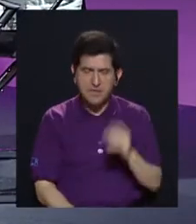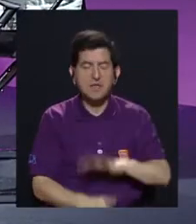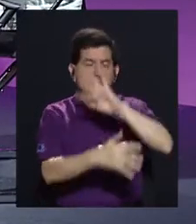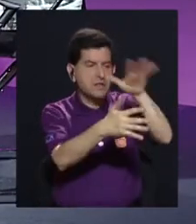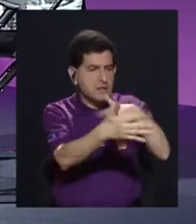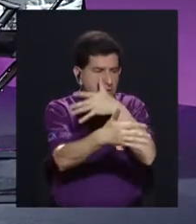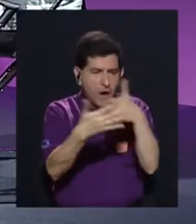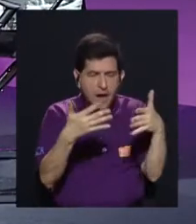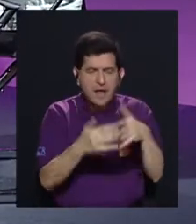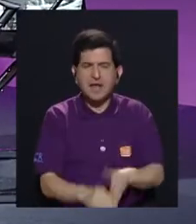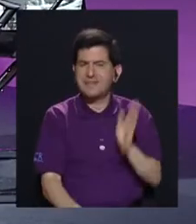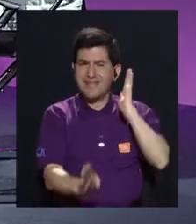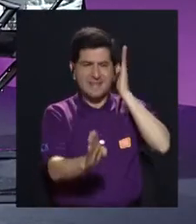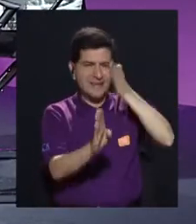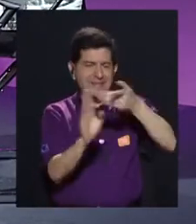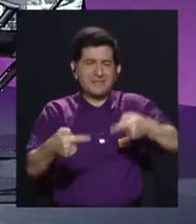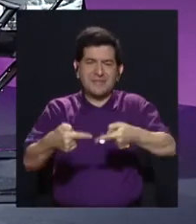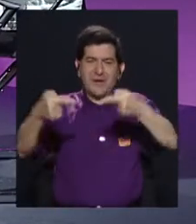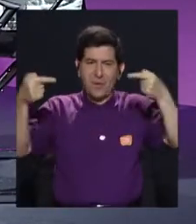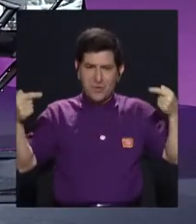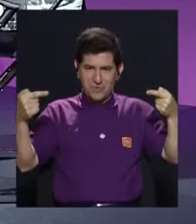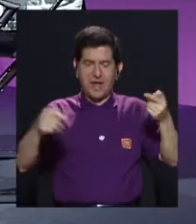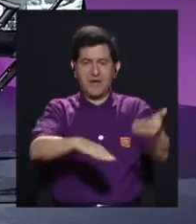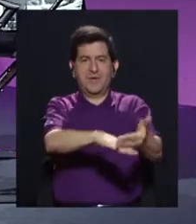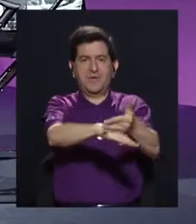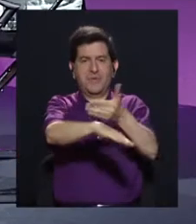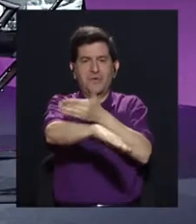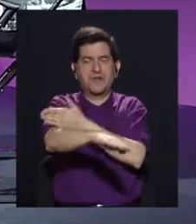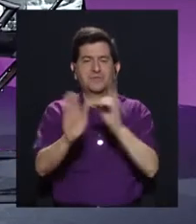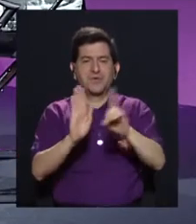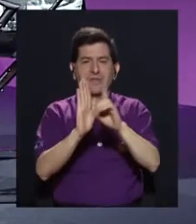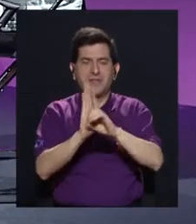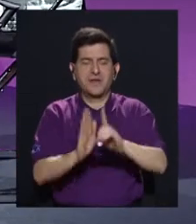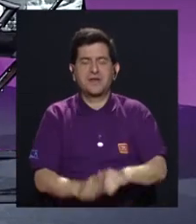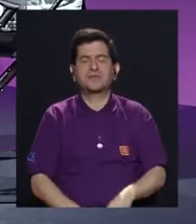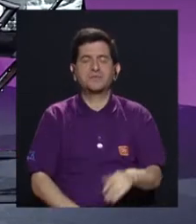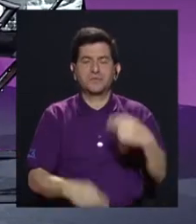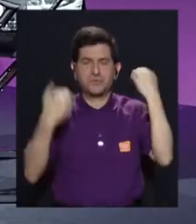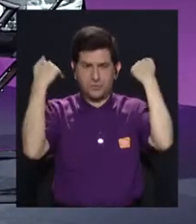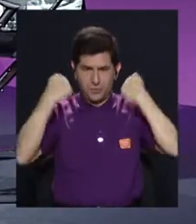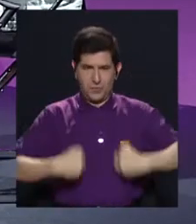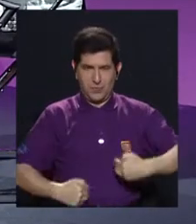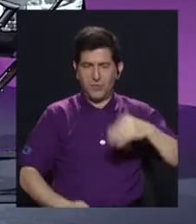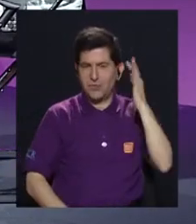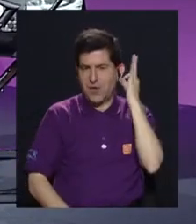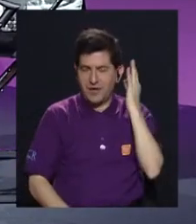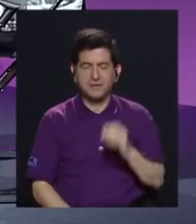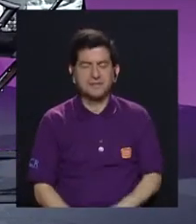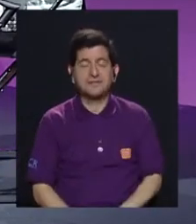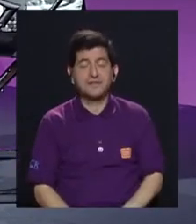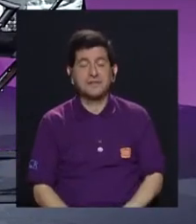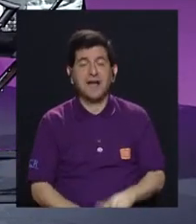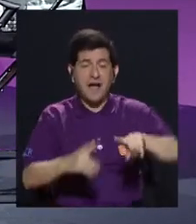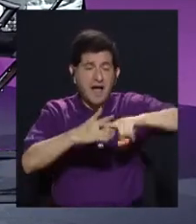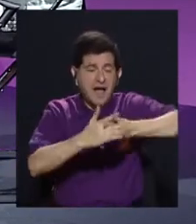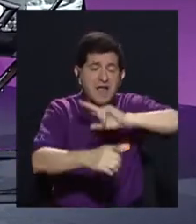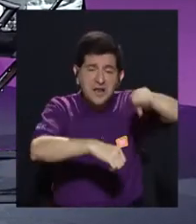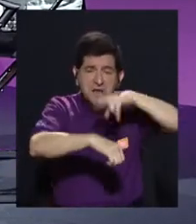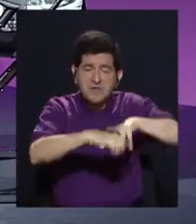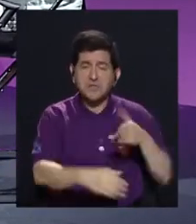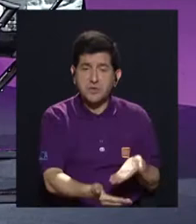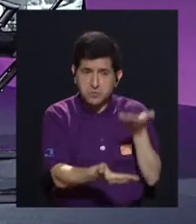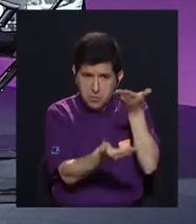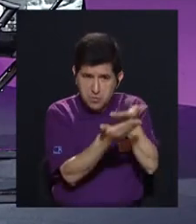agenda abiertamente contraria al avance de los derechos humanos de las mujeres entonces desde restauración nacional se han planteado